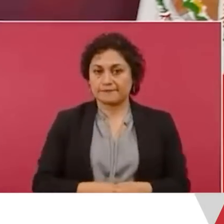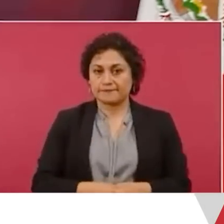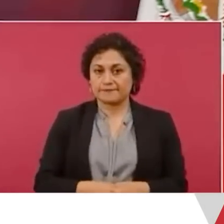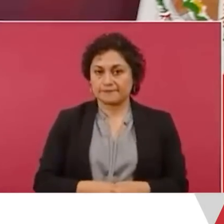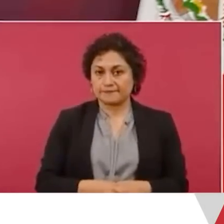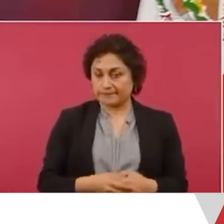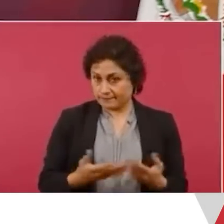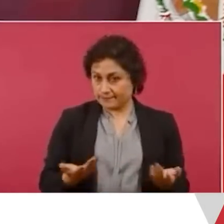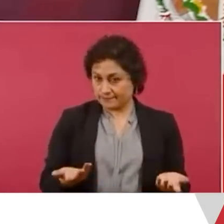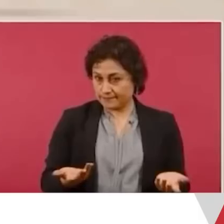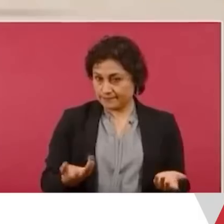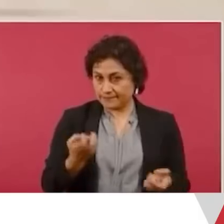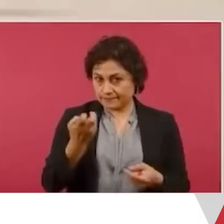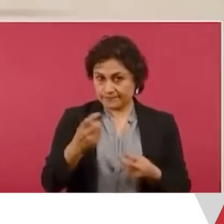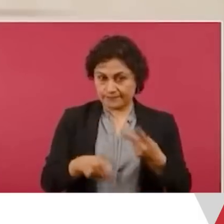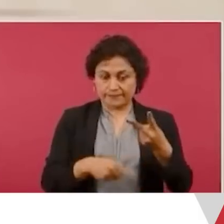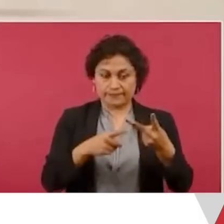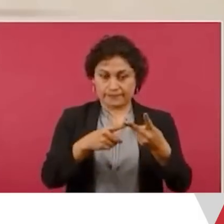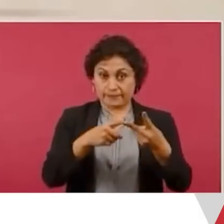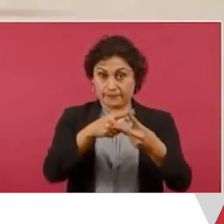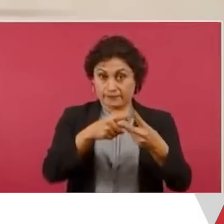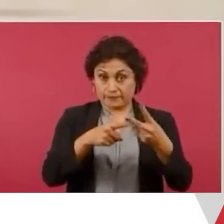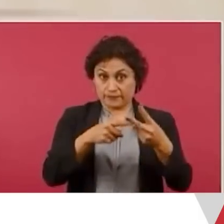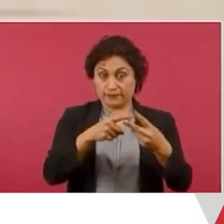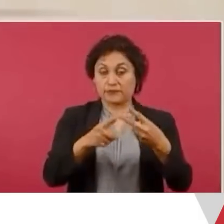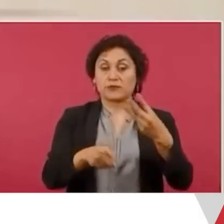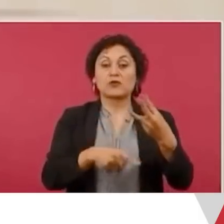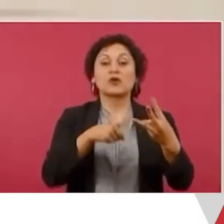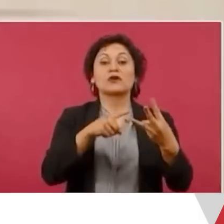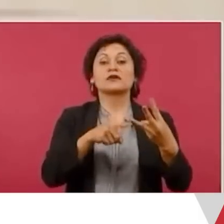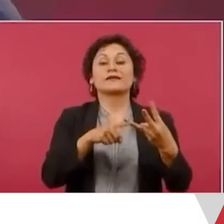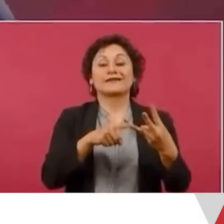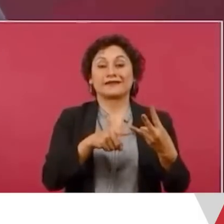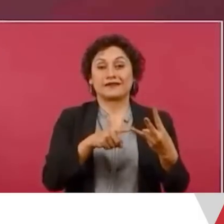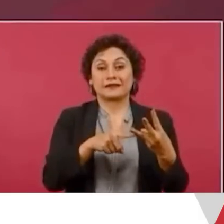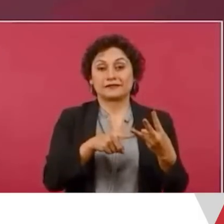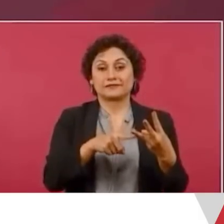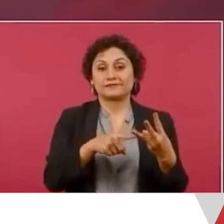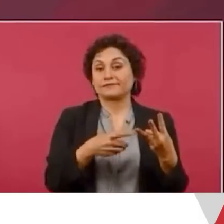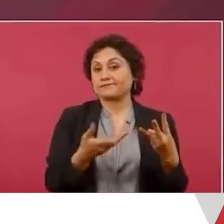Es dos elementos. Y un tercer elemento, pues,